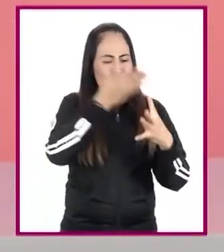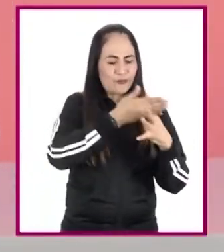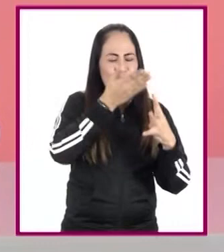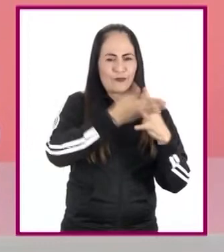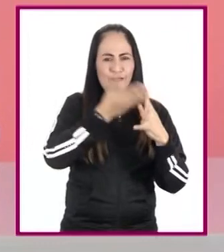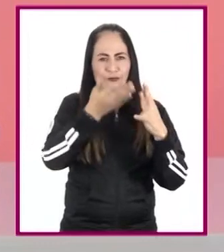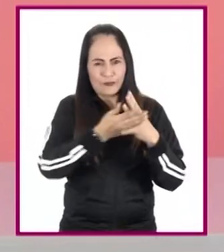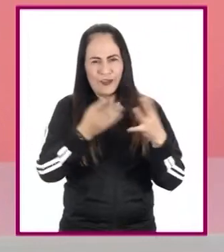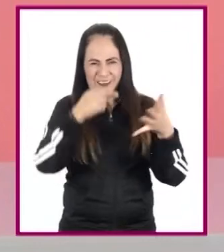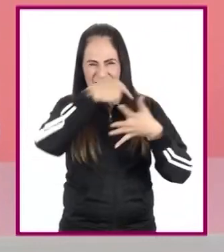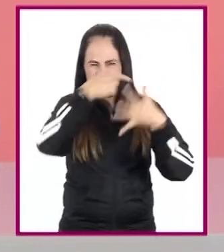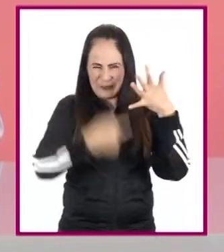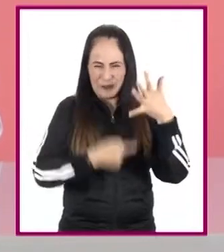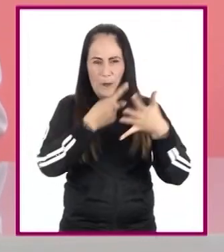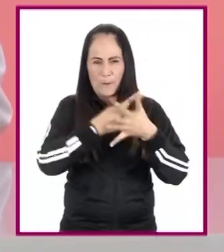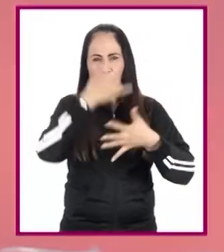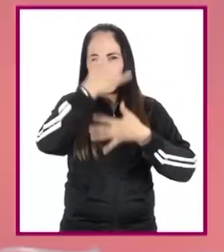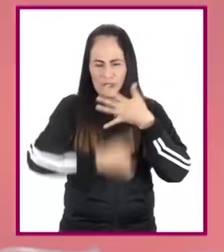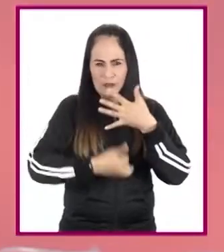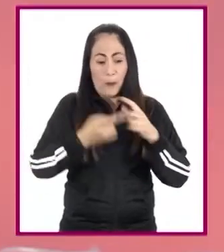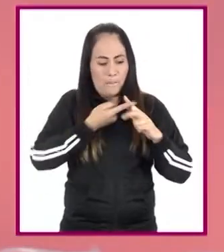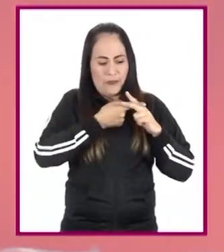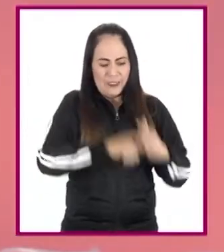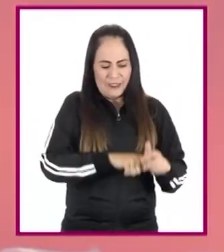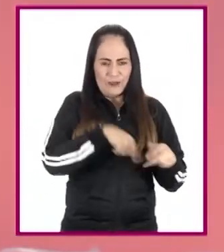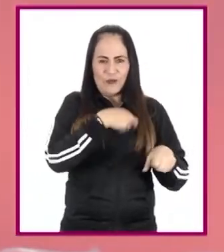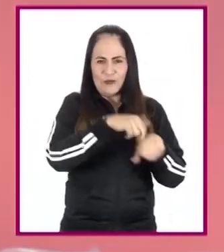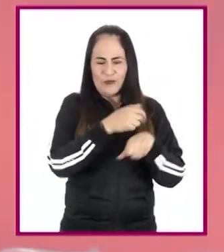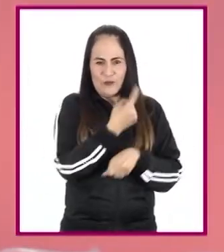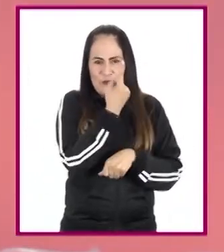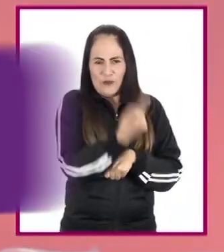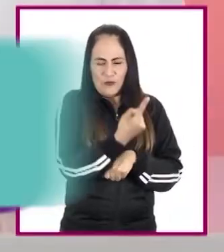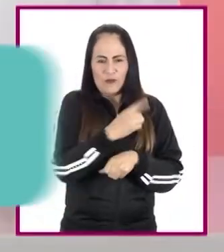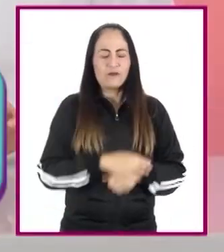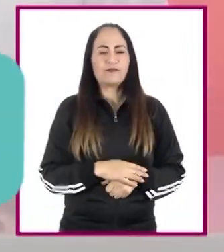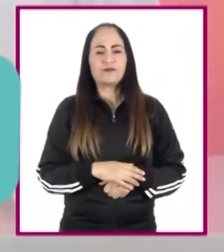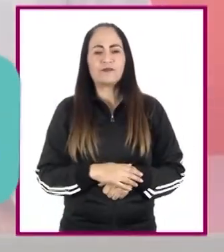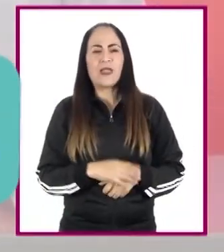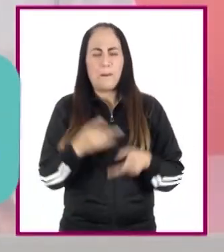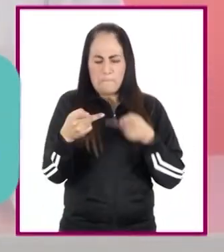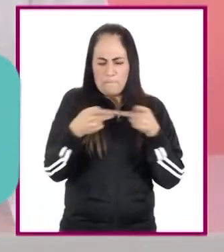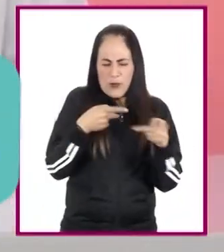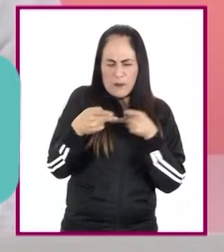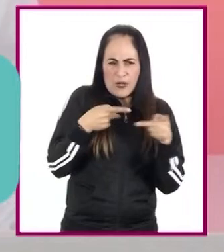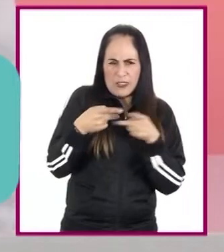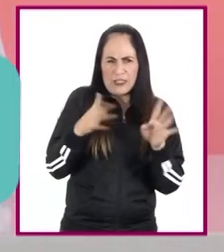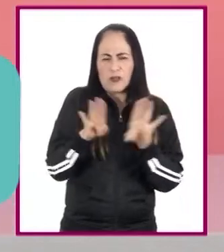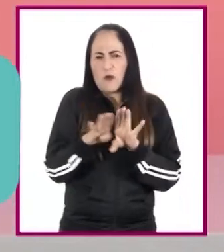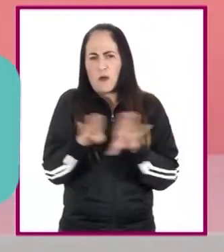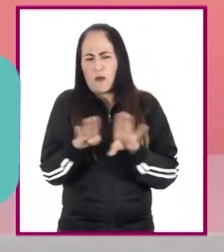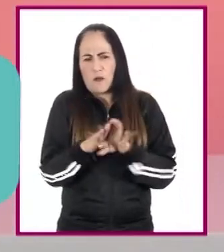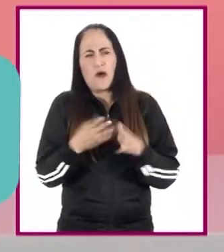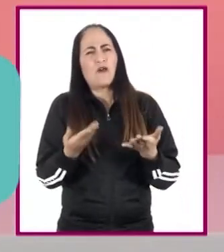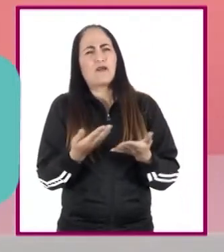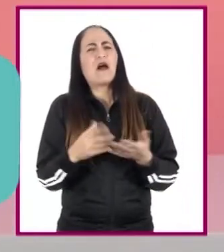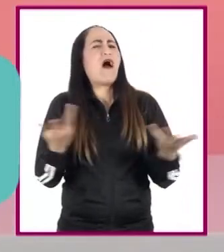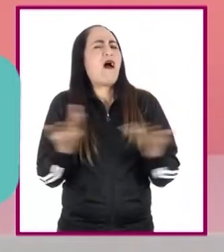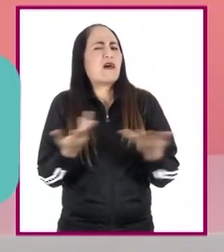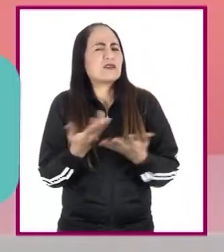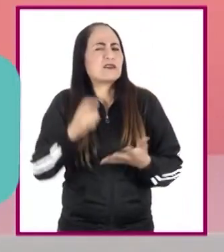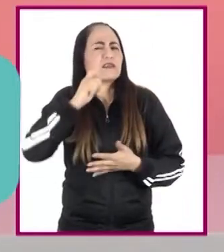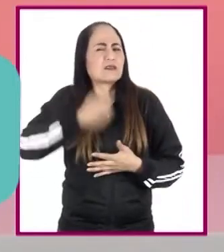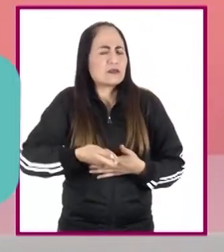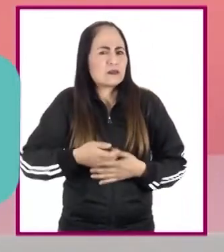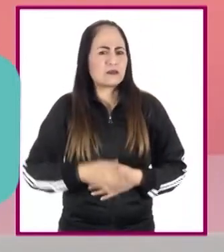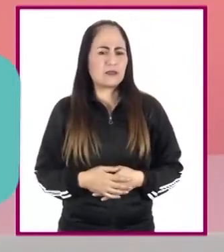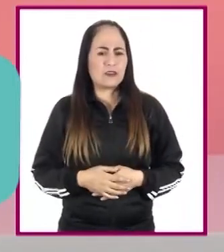proyecto, podemos comenzar con la planeación. En la primera parte de la planeación hay que definir qué es lo que vamos a hacer. Como hemos estado